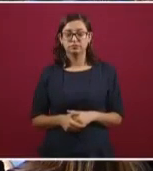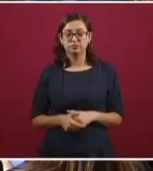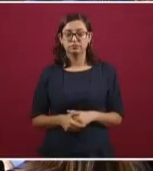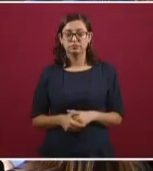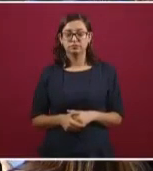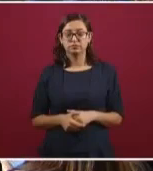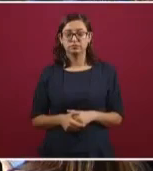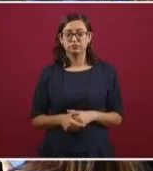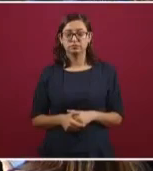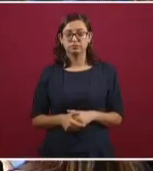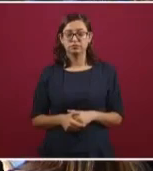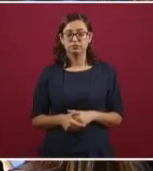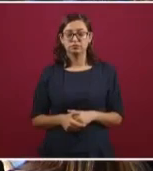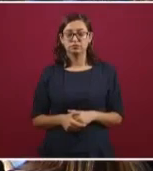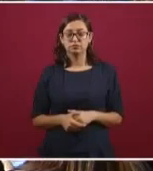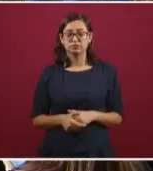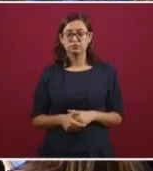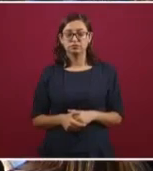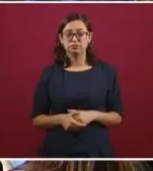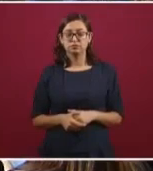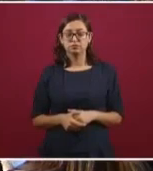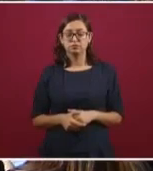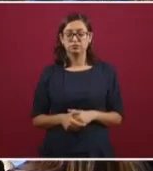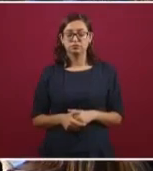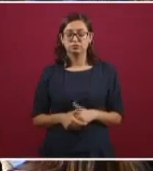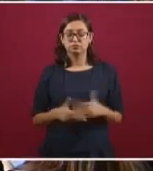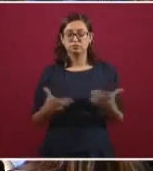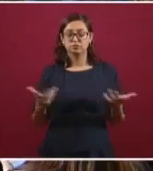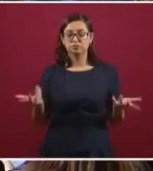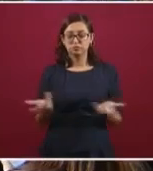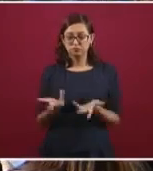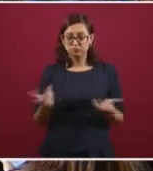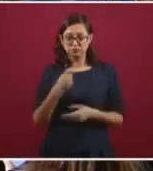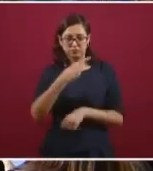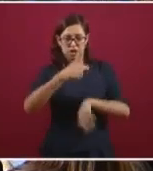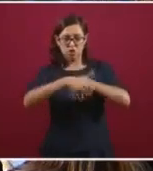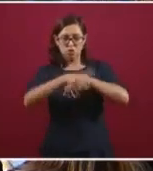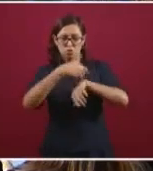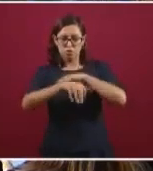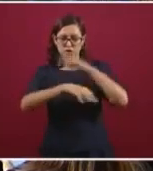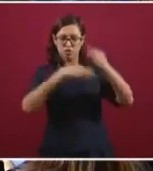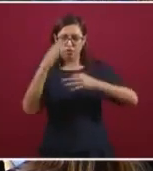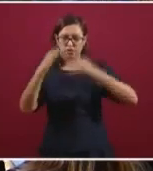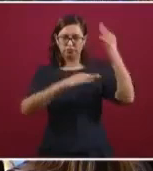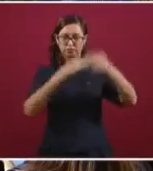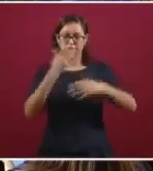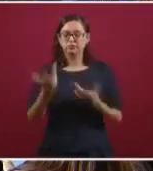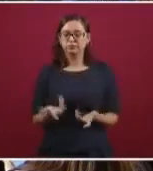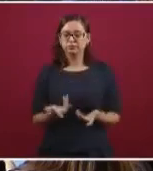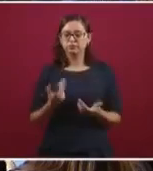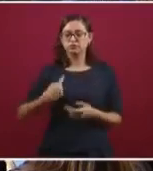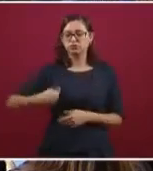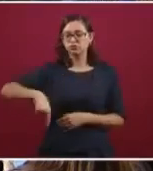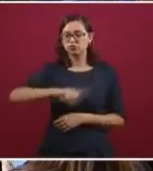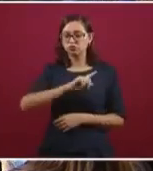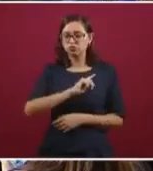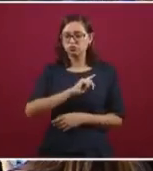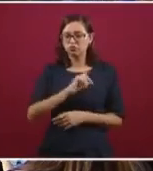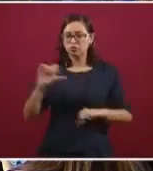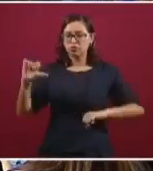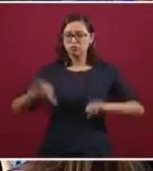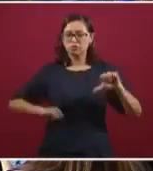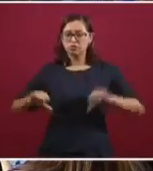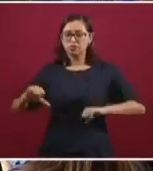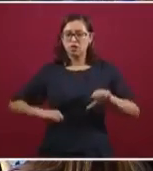Esos son los números de las campañas. ¿Qué hacemos como actividades o acciones para evitar